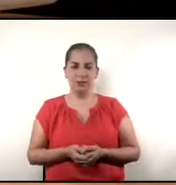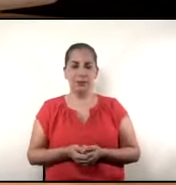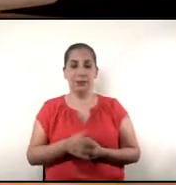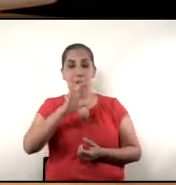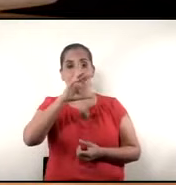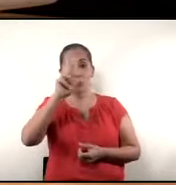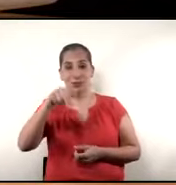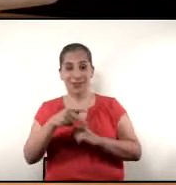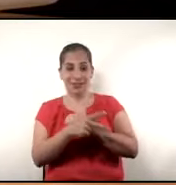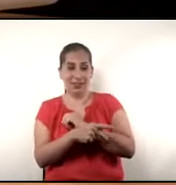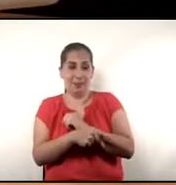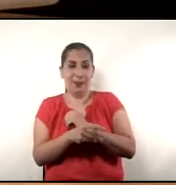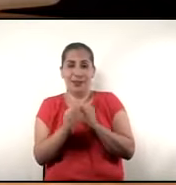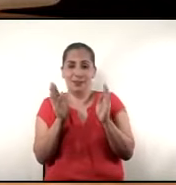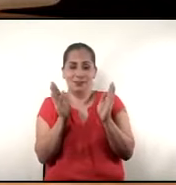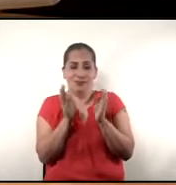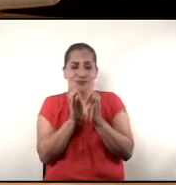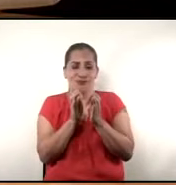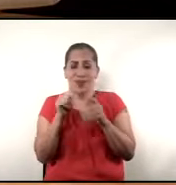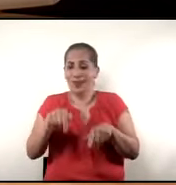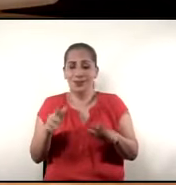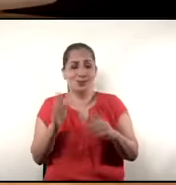pequeño, aquí no cabe la competencia.